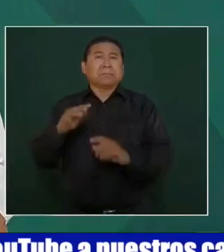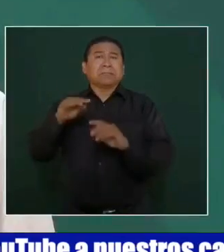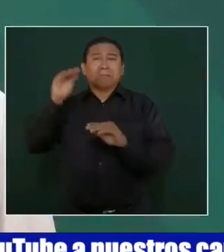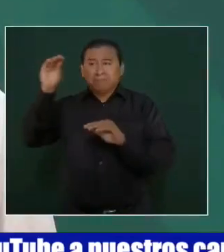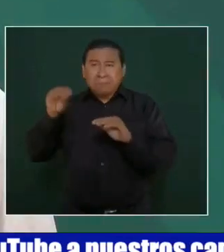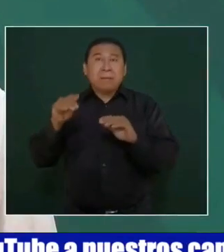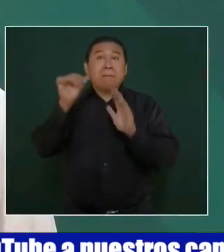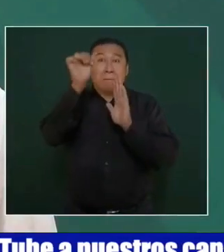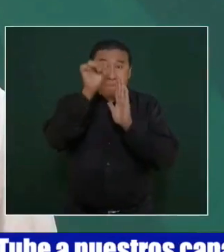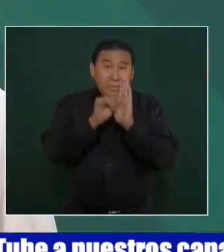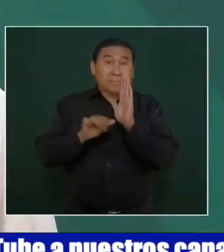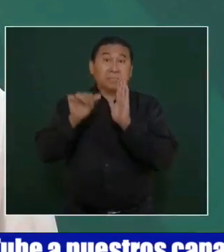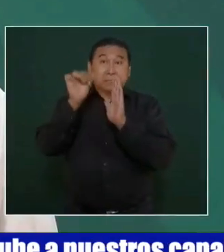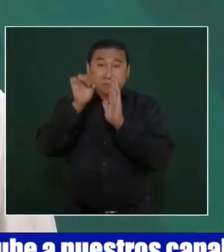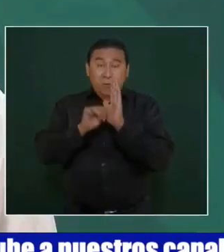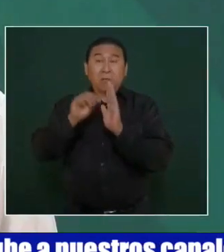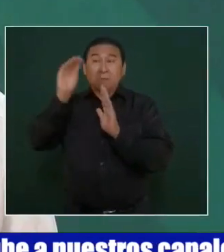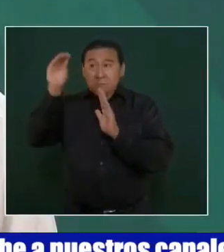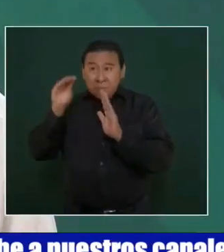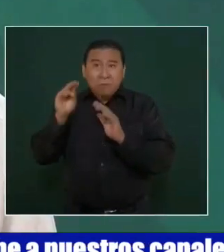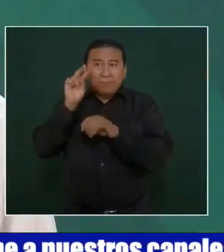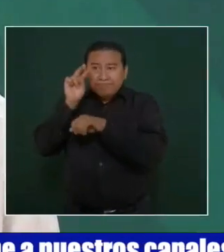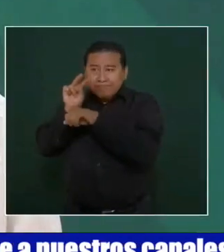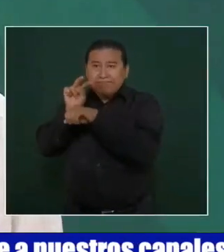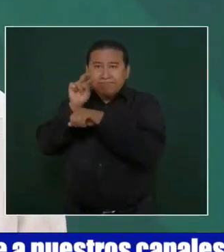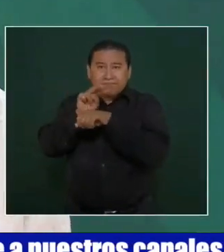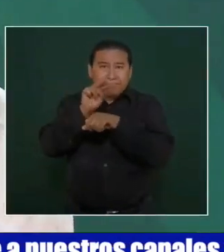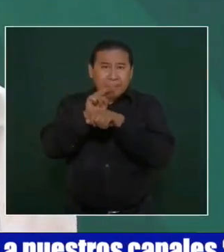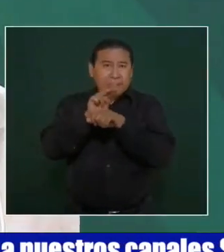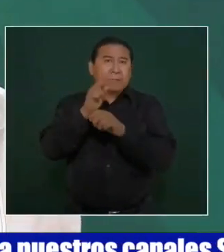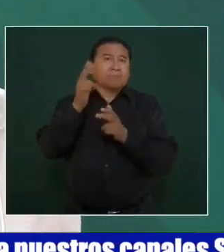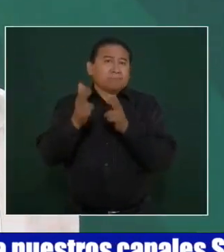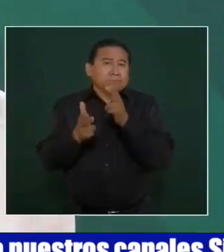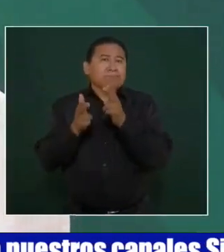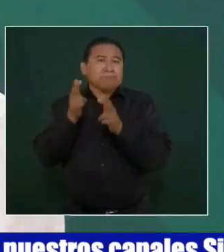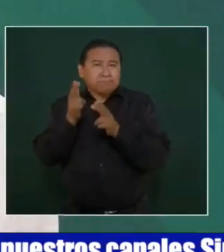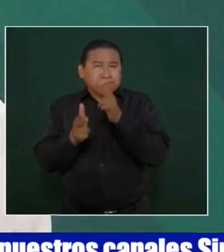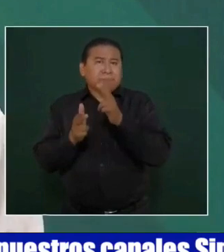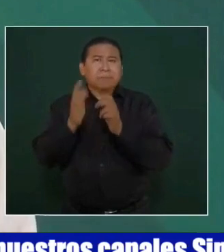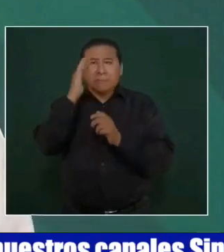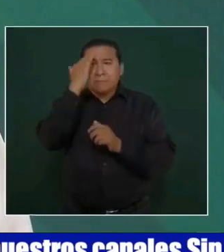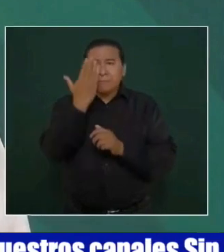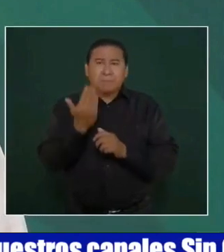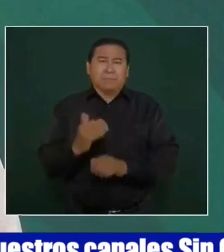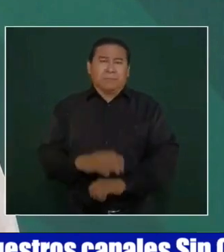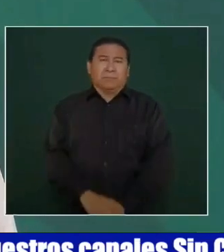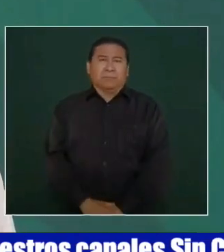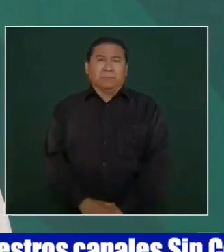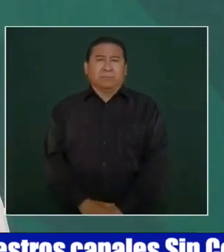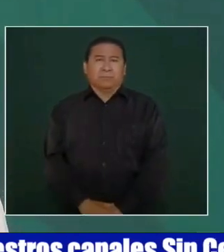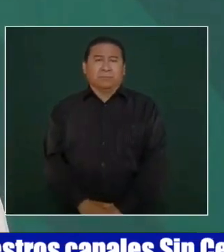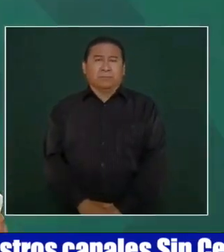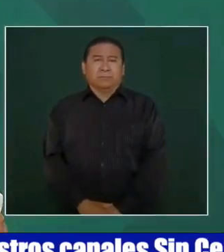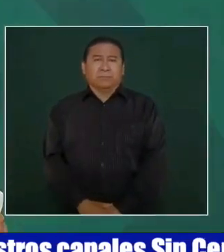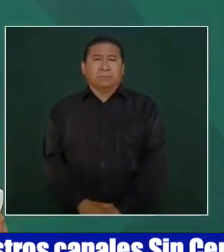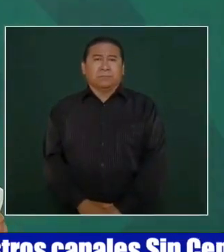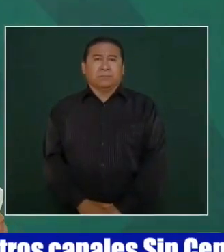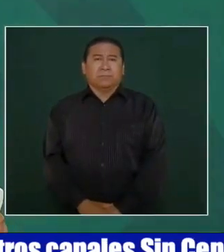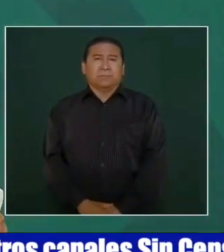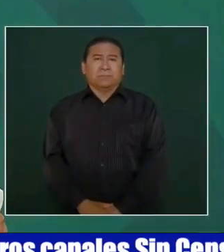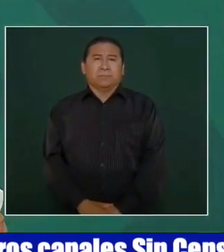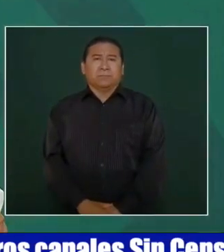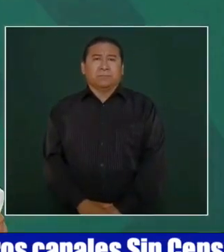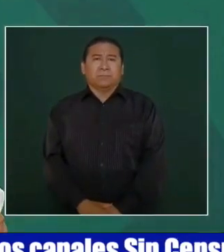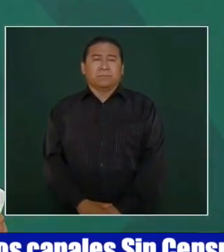y por lo mismo campañas y amparos que el que interpuso el amparo fue un abogado de primera pero que todas formas salieron adelante